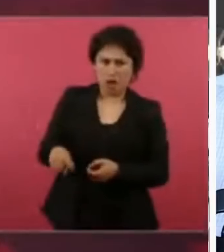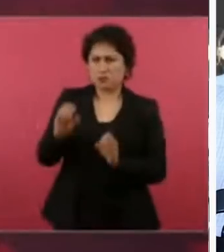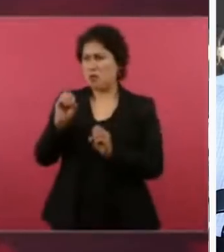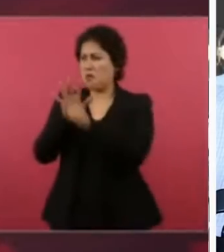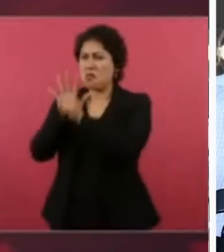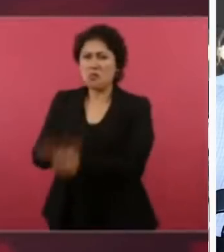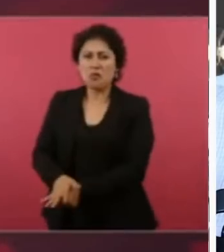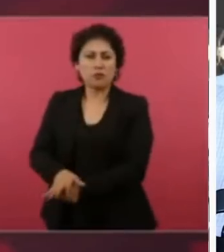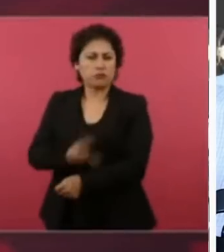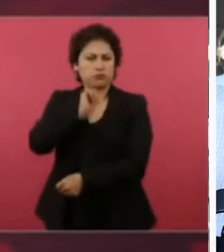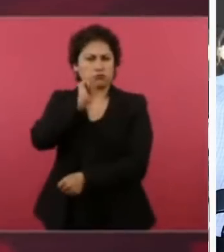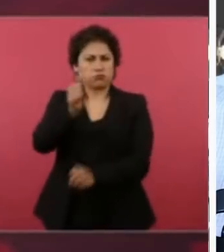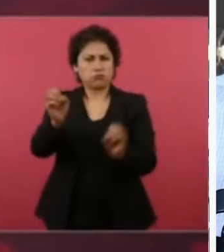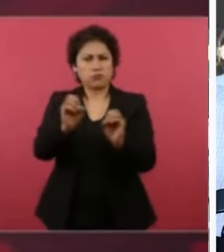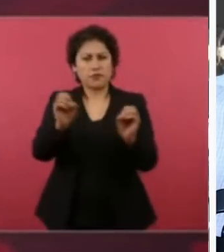logramos